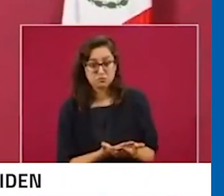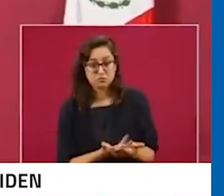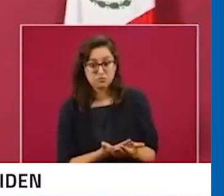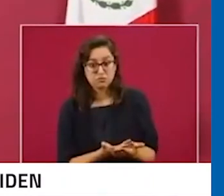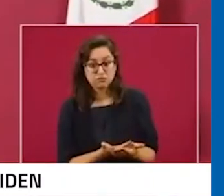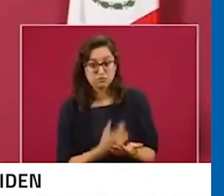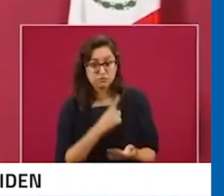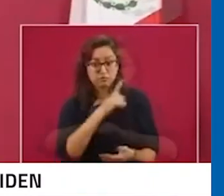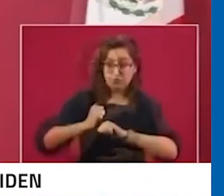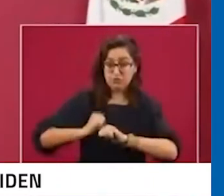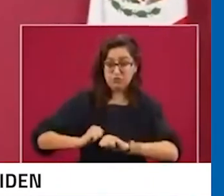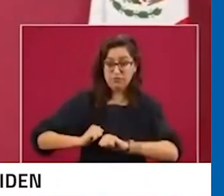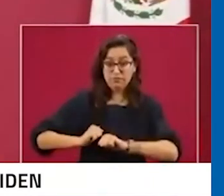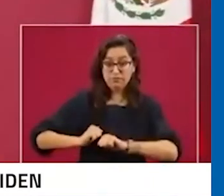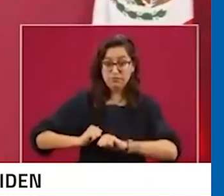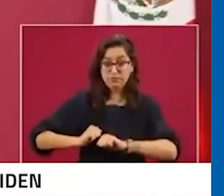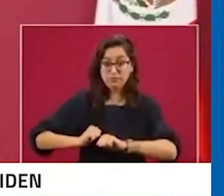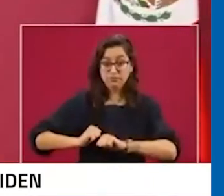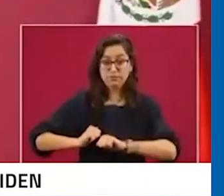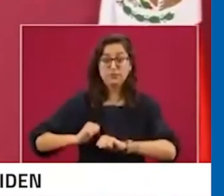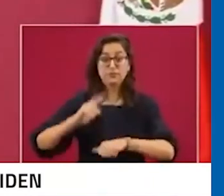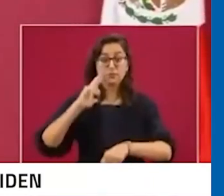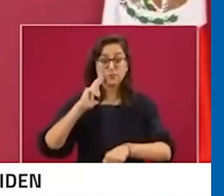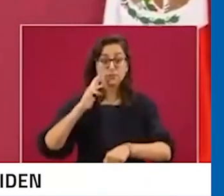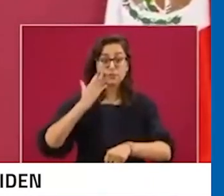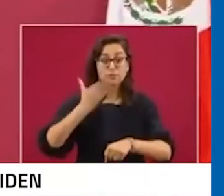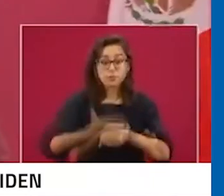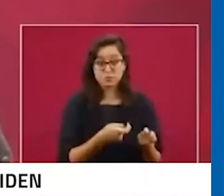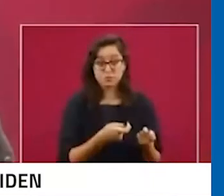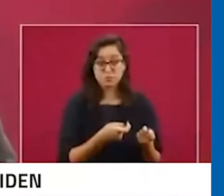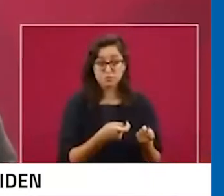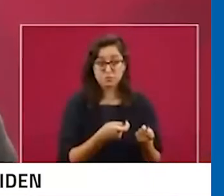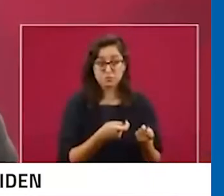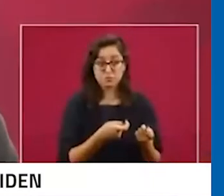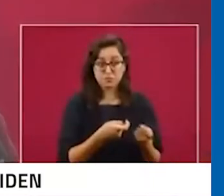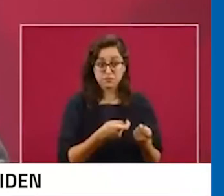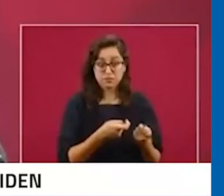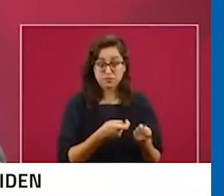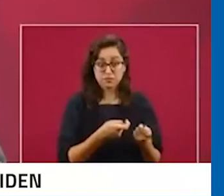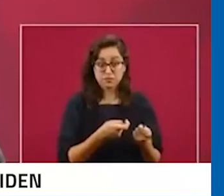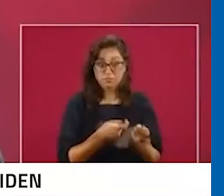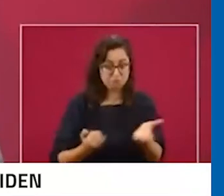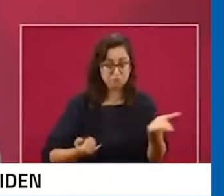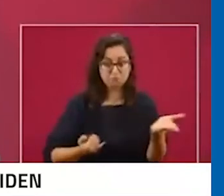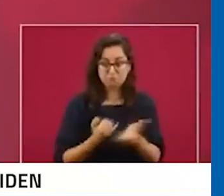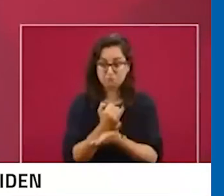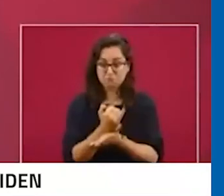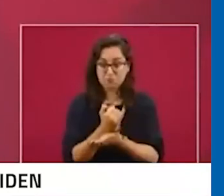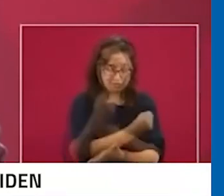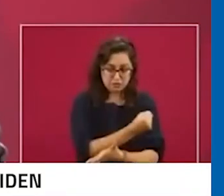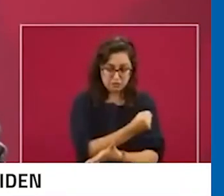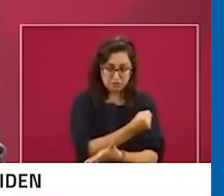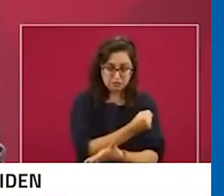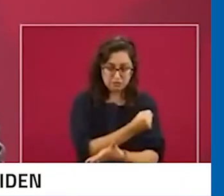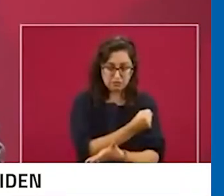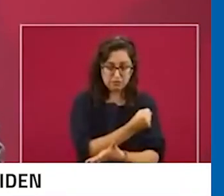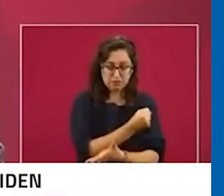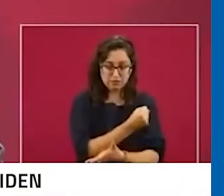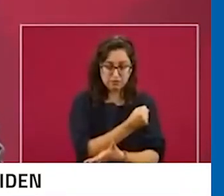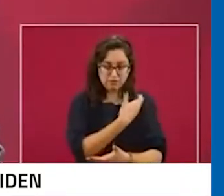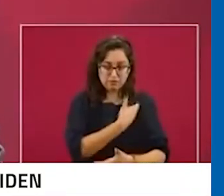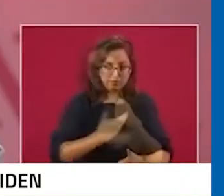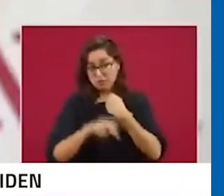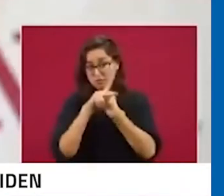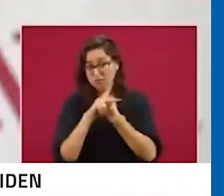de eeuu encargadas del proceso electoral decidan sobre el ganador de la